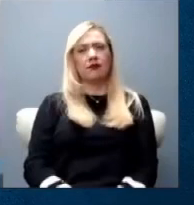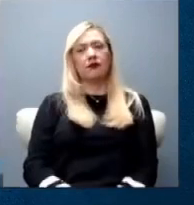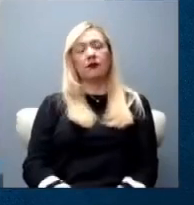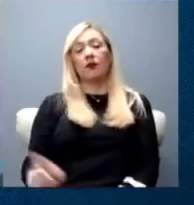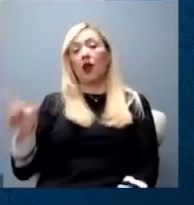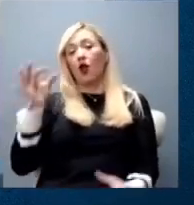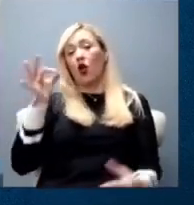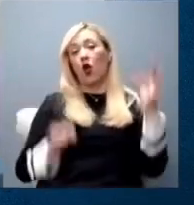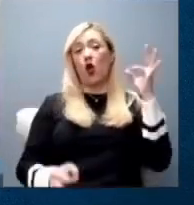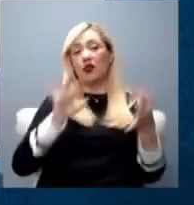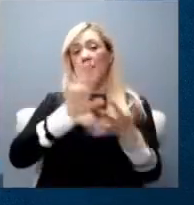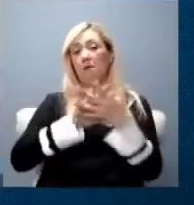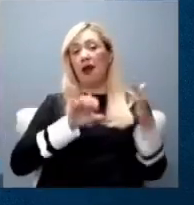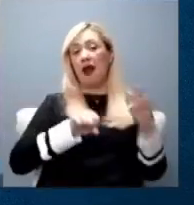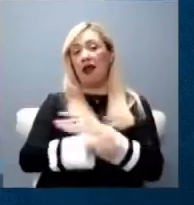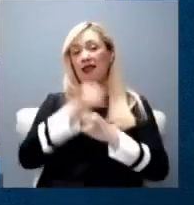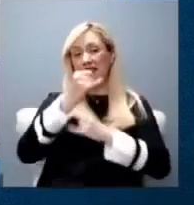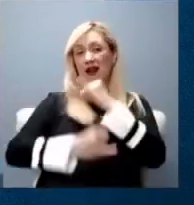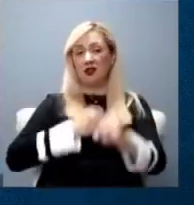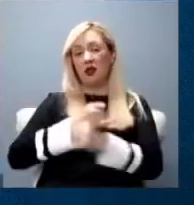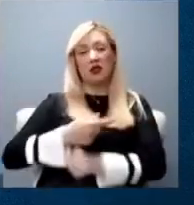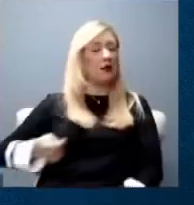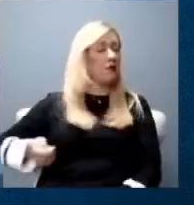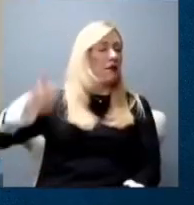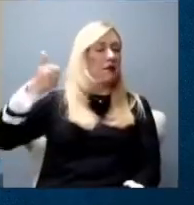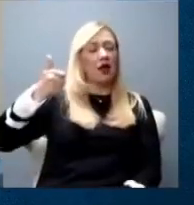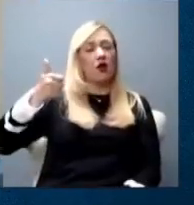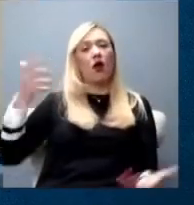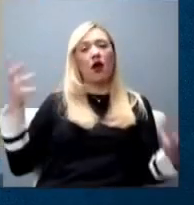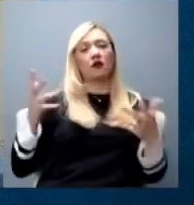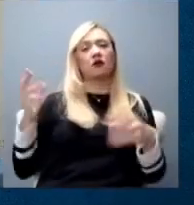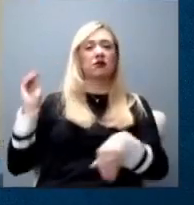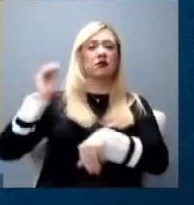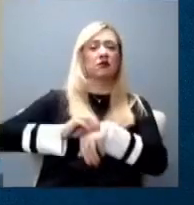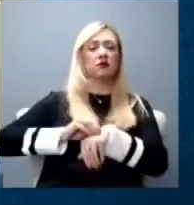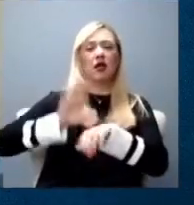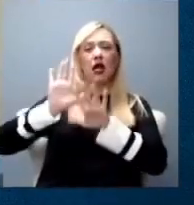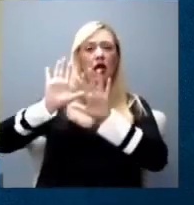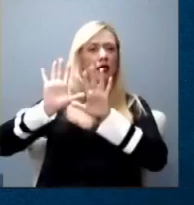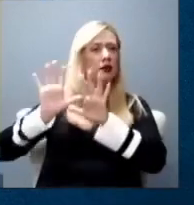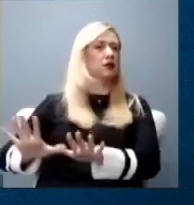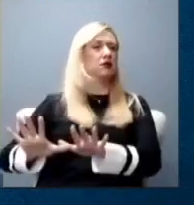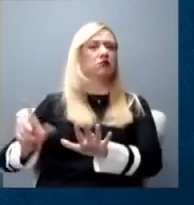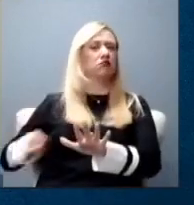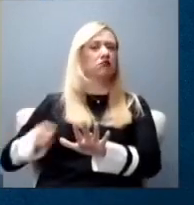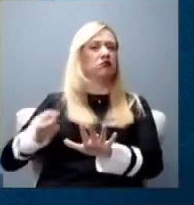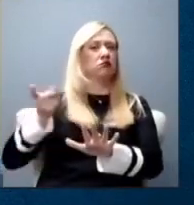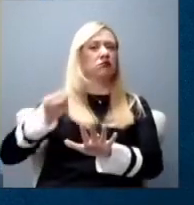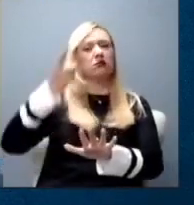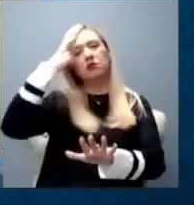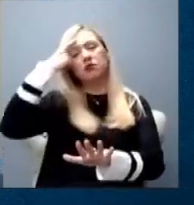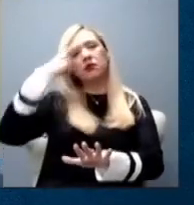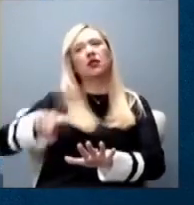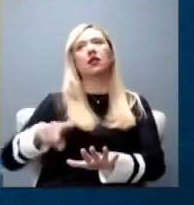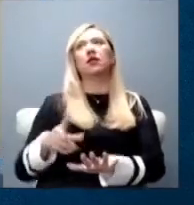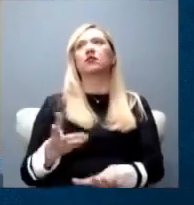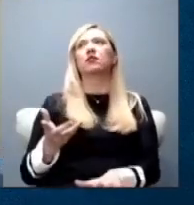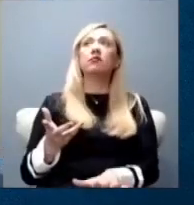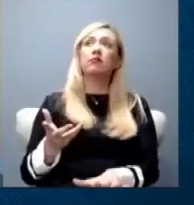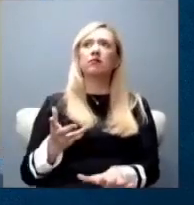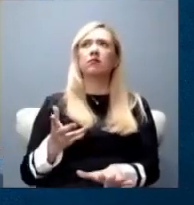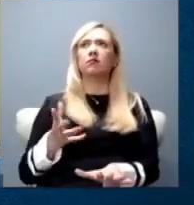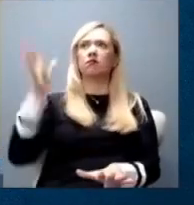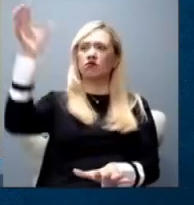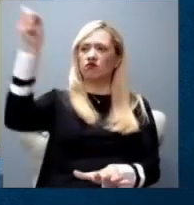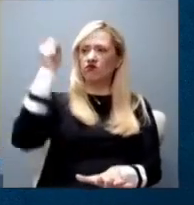Penal Internacional es como el primer tribunal que se crea y con carácter permanente y que tiene competencias sobre todo para juzgar penalmente